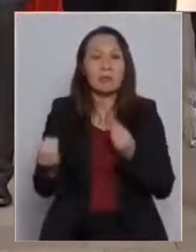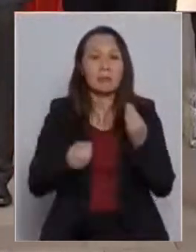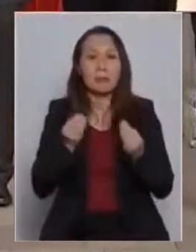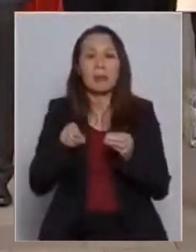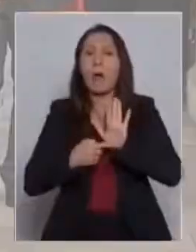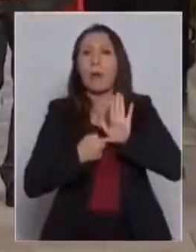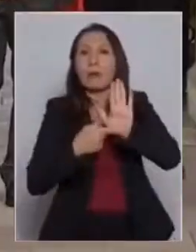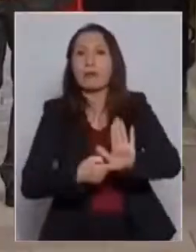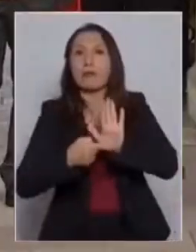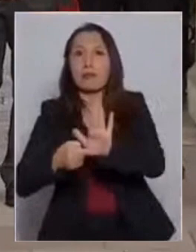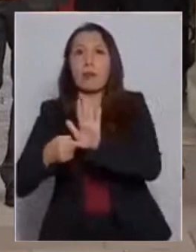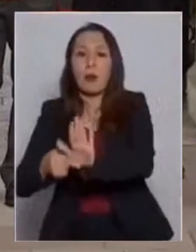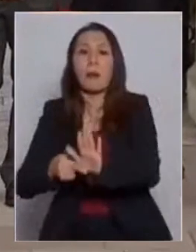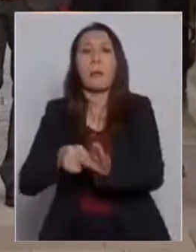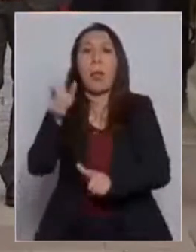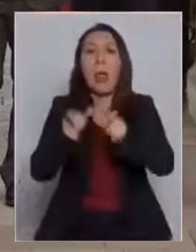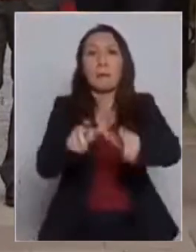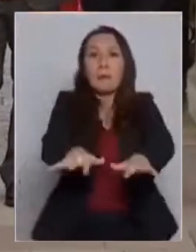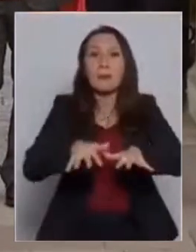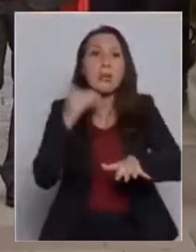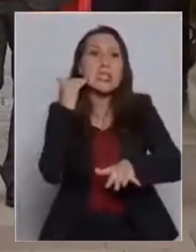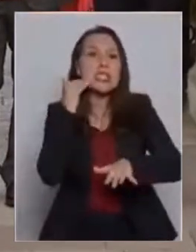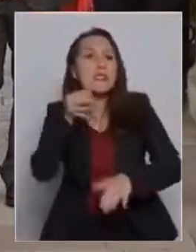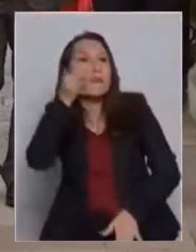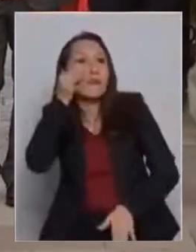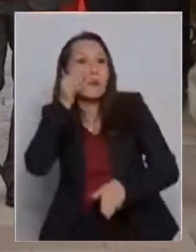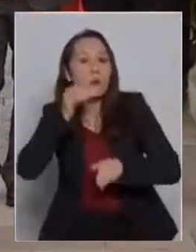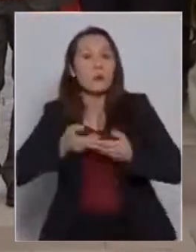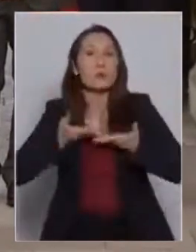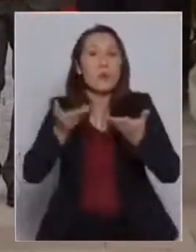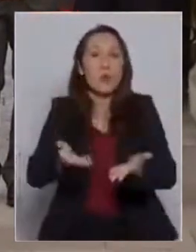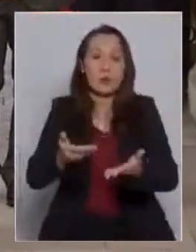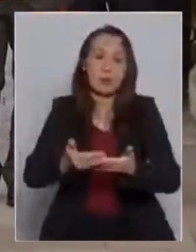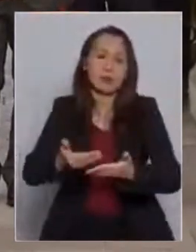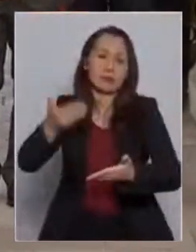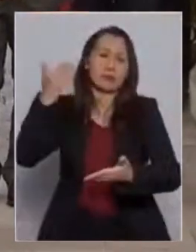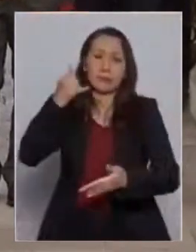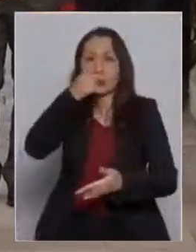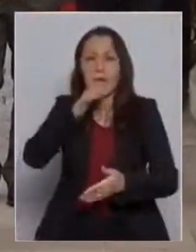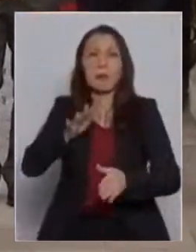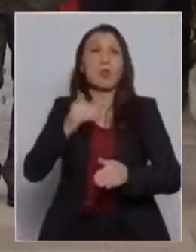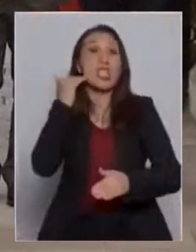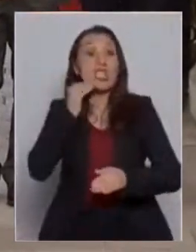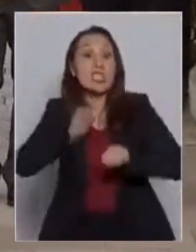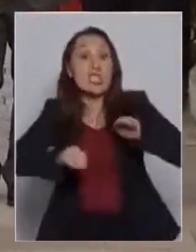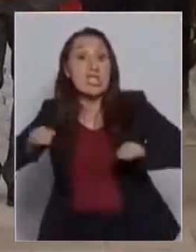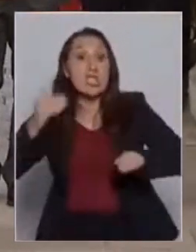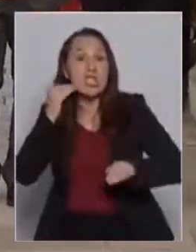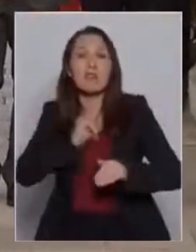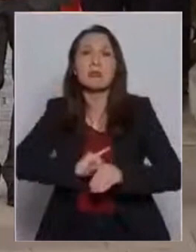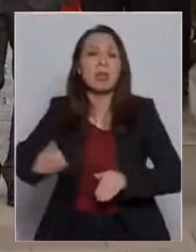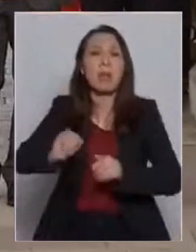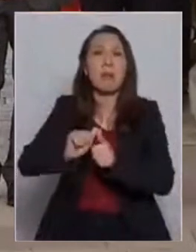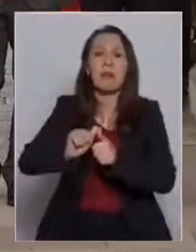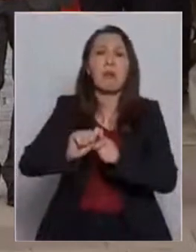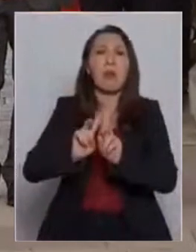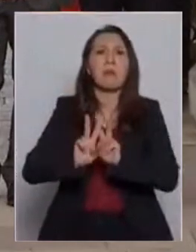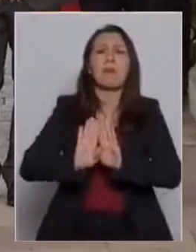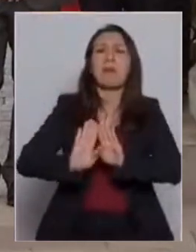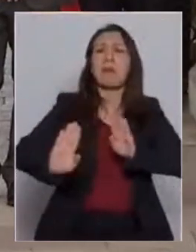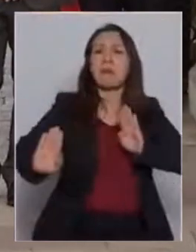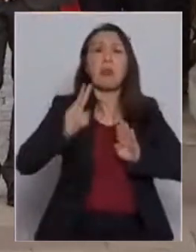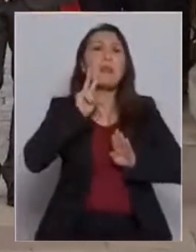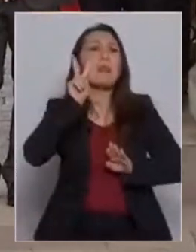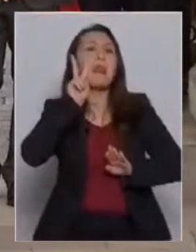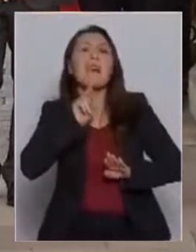entretención educativa. Durante mucho tiempo la audiencia infantil estuvo alejada de la televisión. Solamente o menos de un 1% de